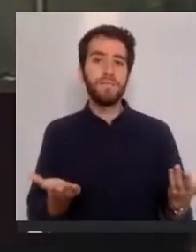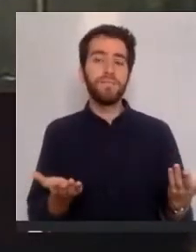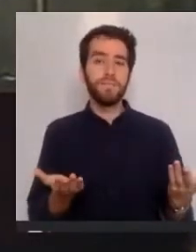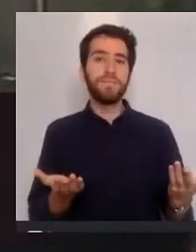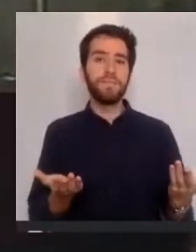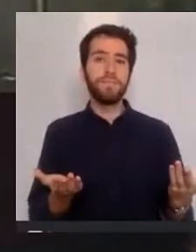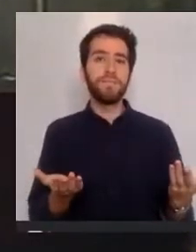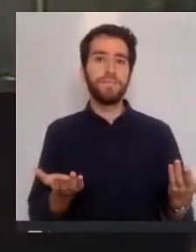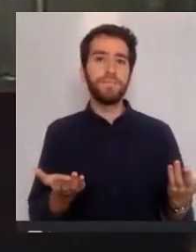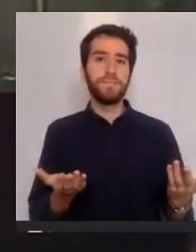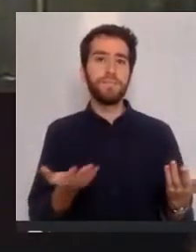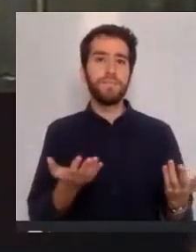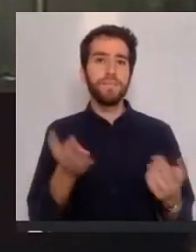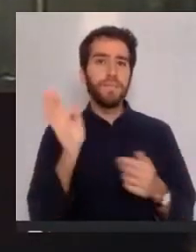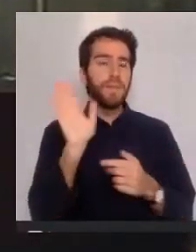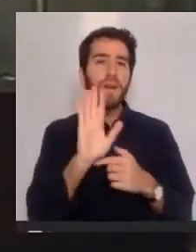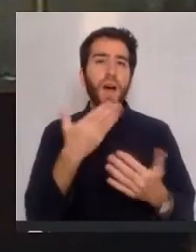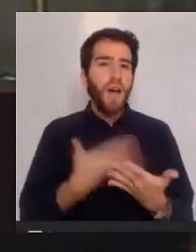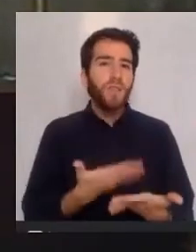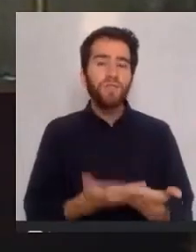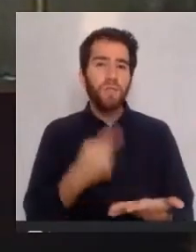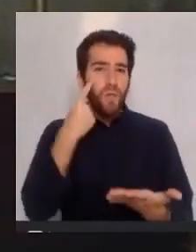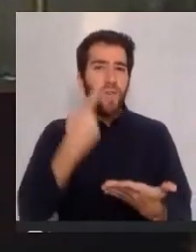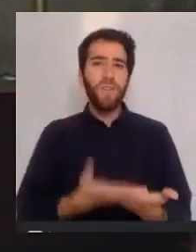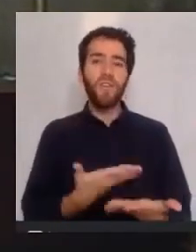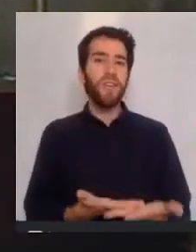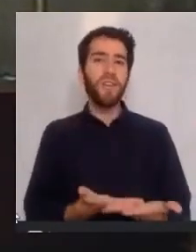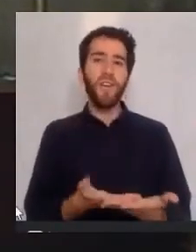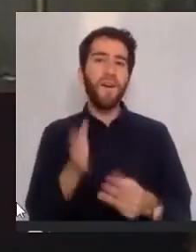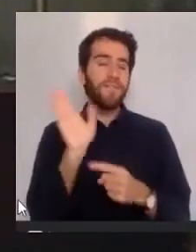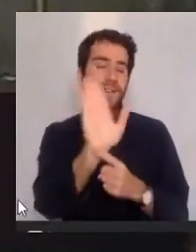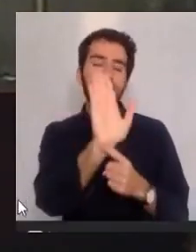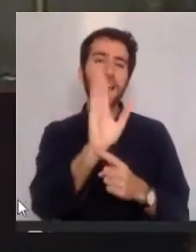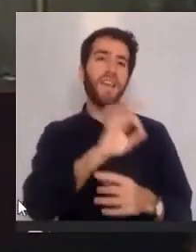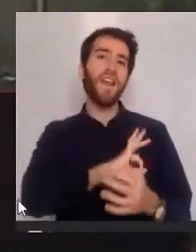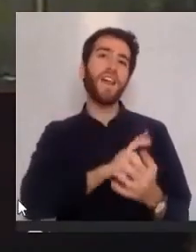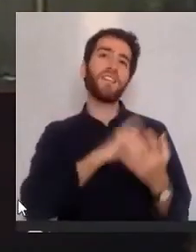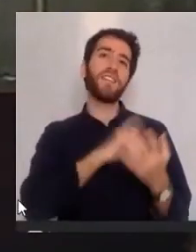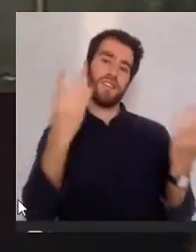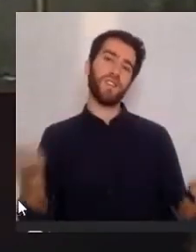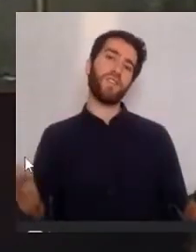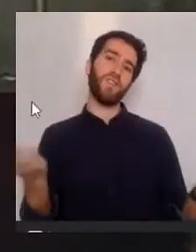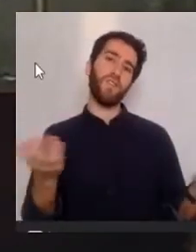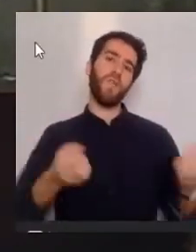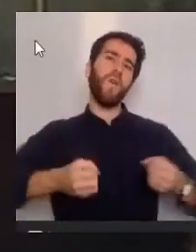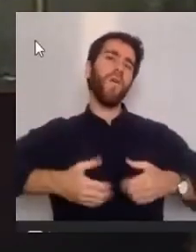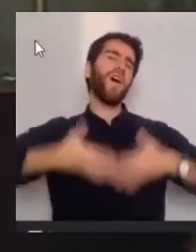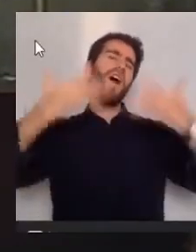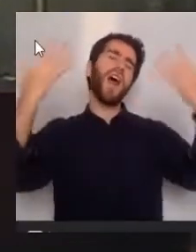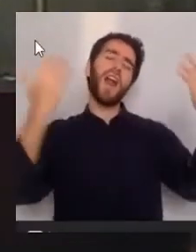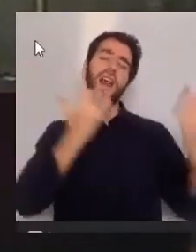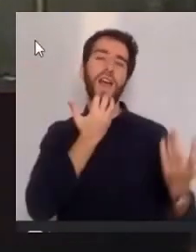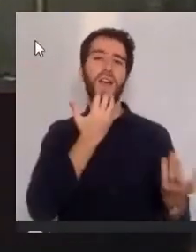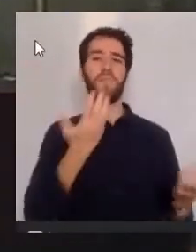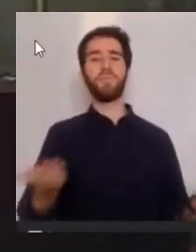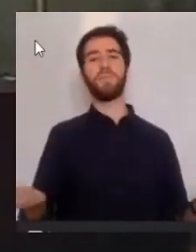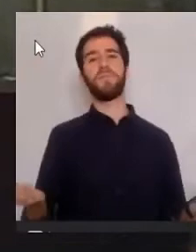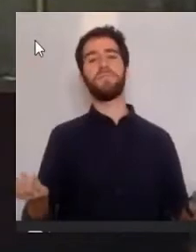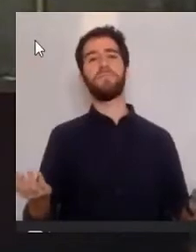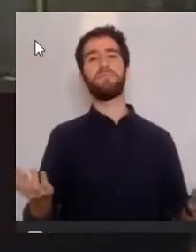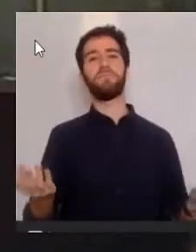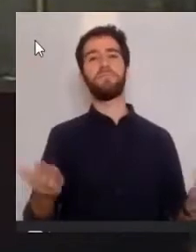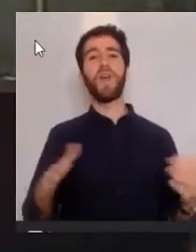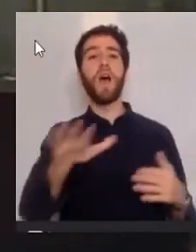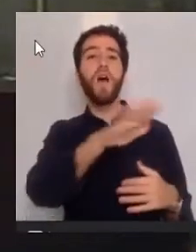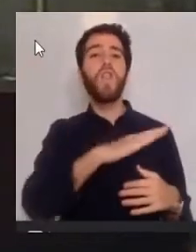No es un signo de la presencia del Señor. Dice el Evangelio: «Donde dos o más